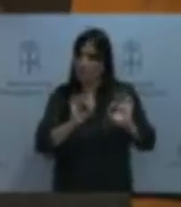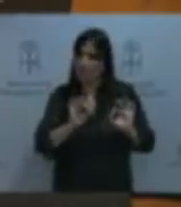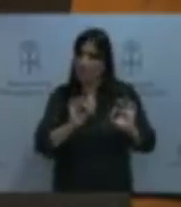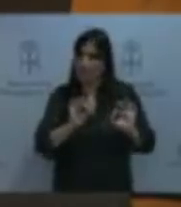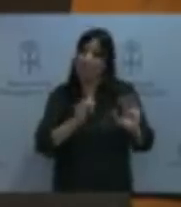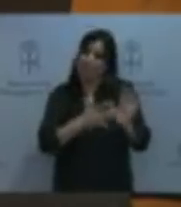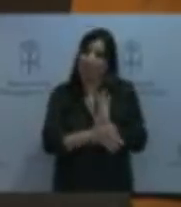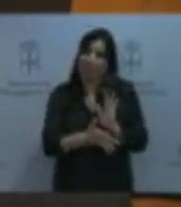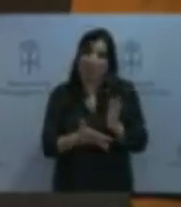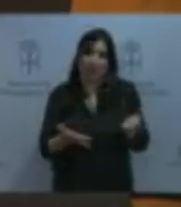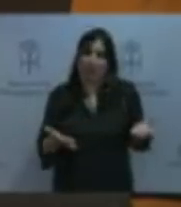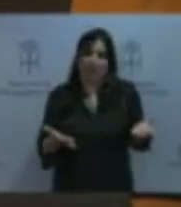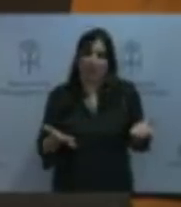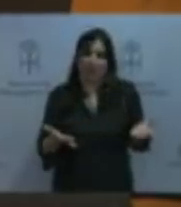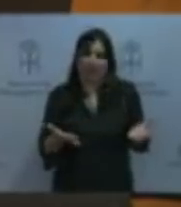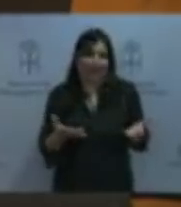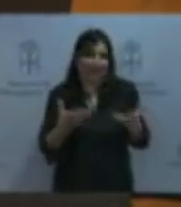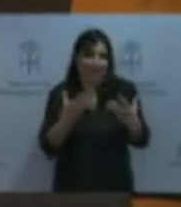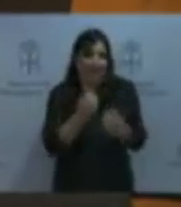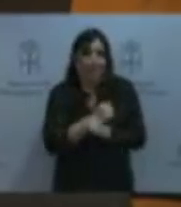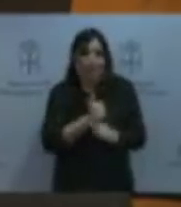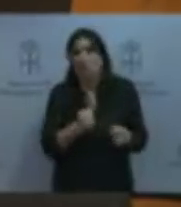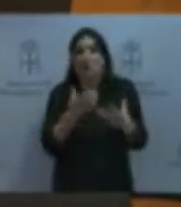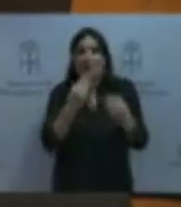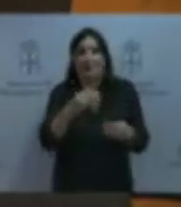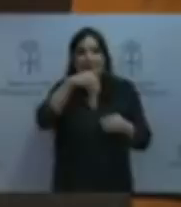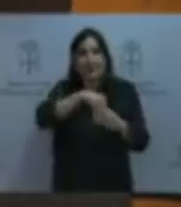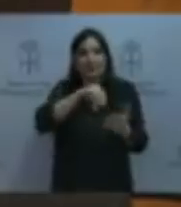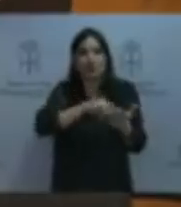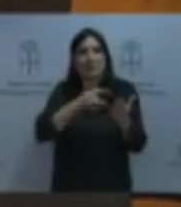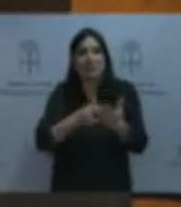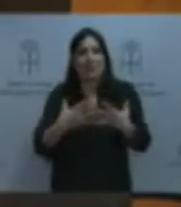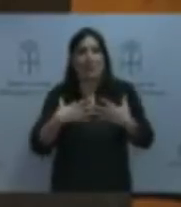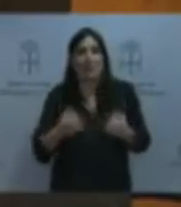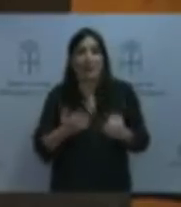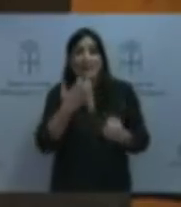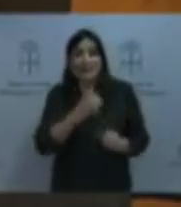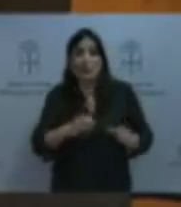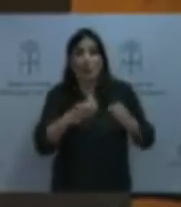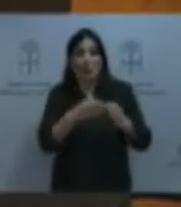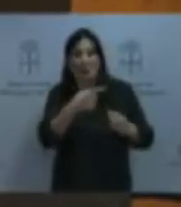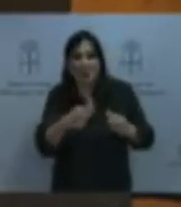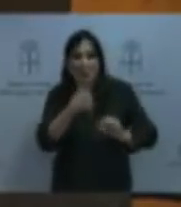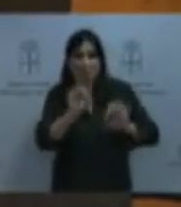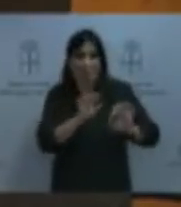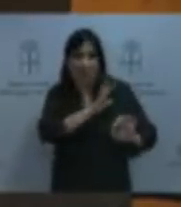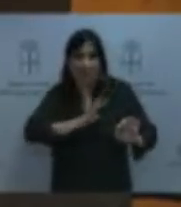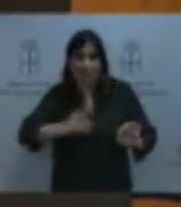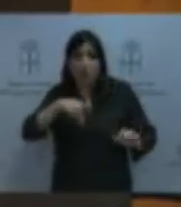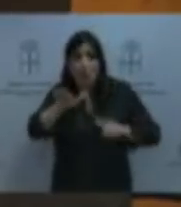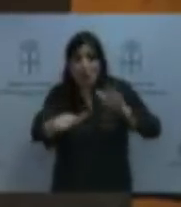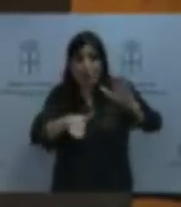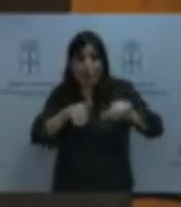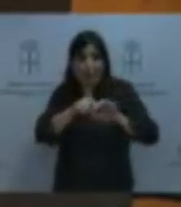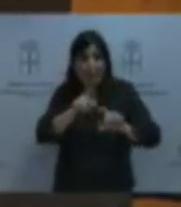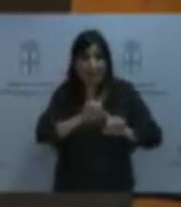entendido en el sistema sanitario asturiano que un grupo con el 100% de interinidad no hubiéramos convocado sus plazas entre todas las